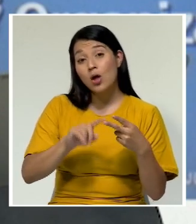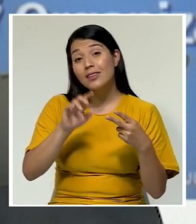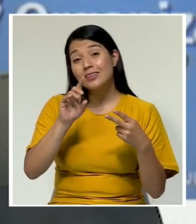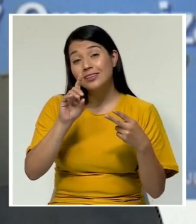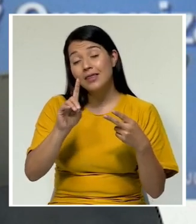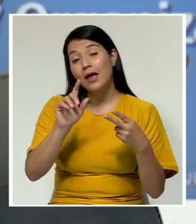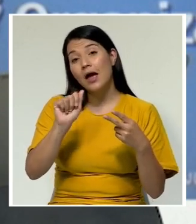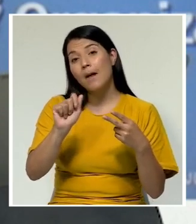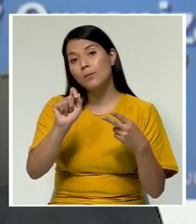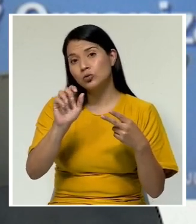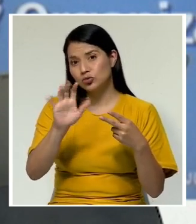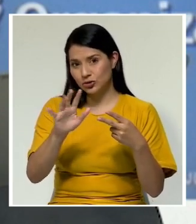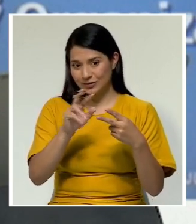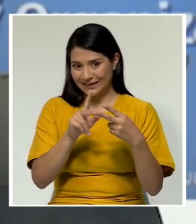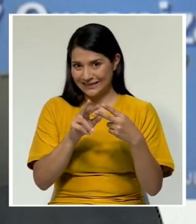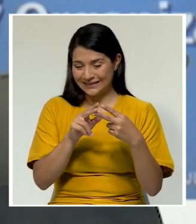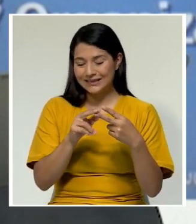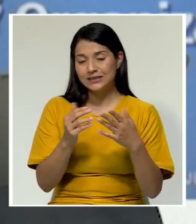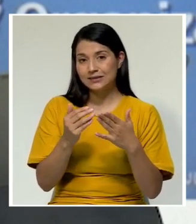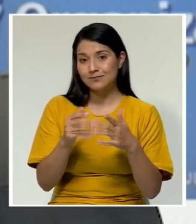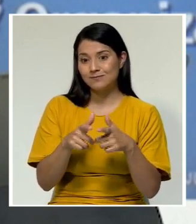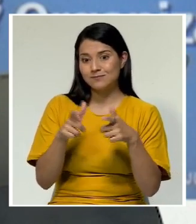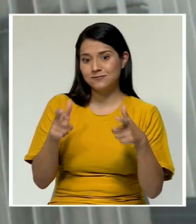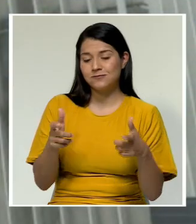Rica Televisión.